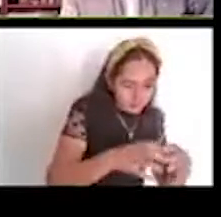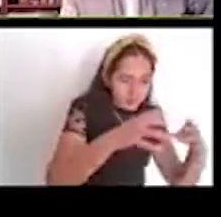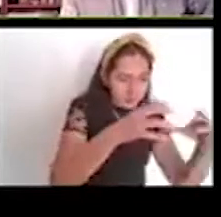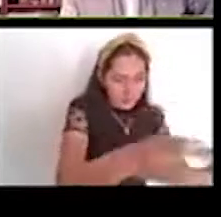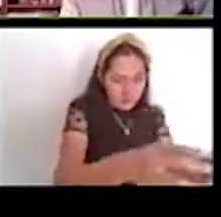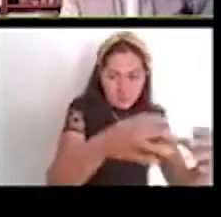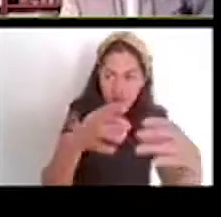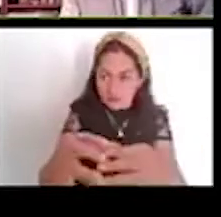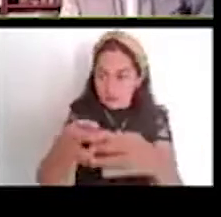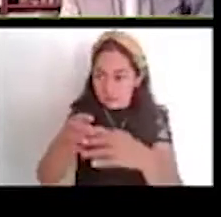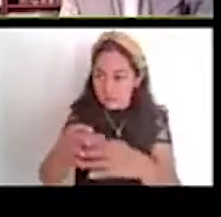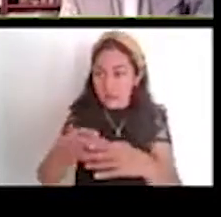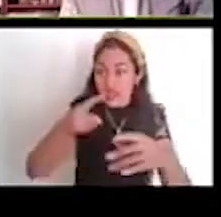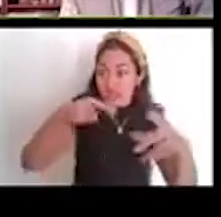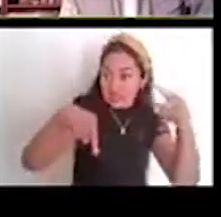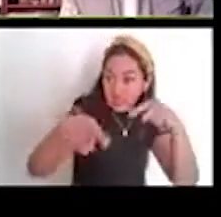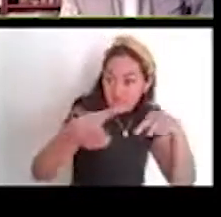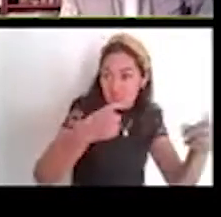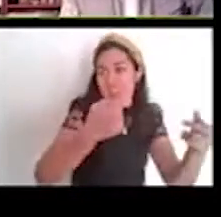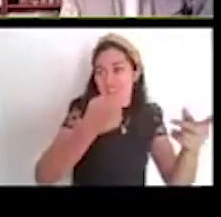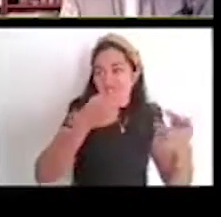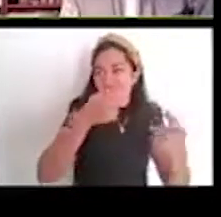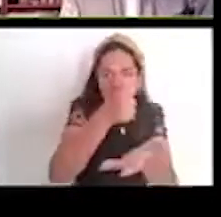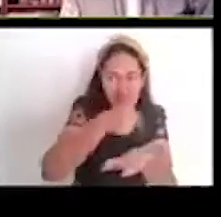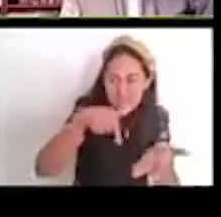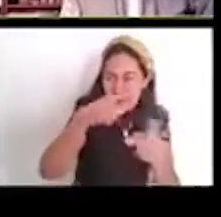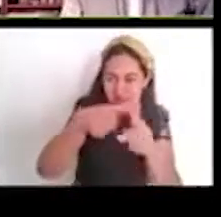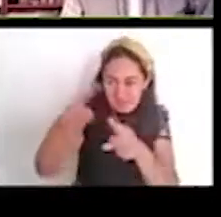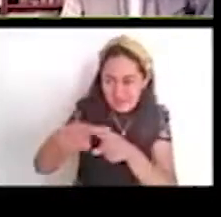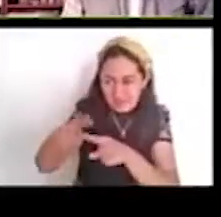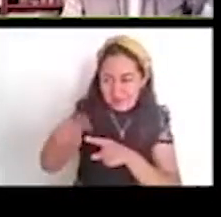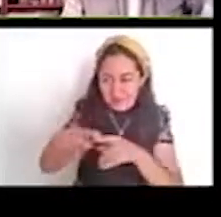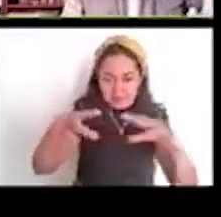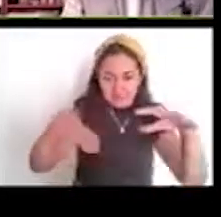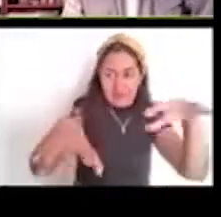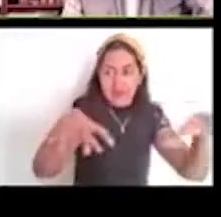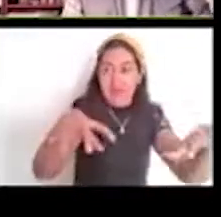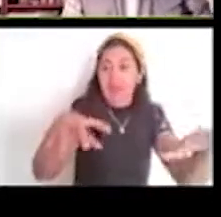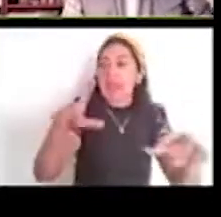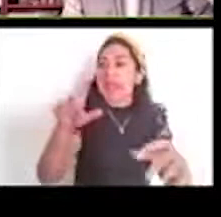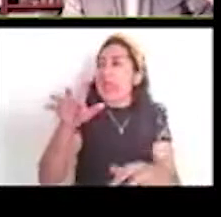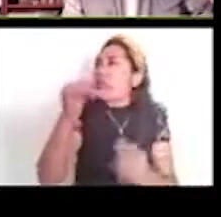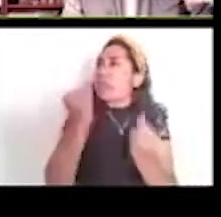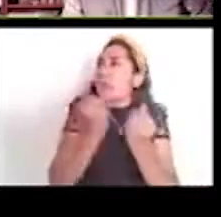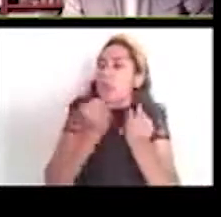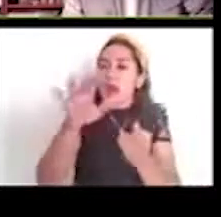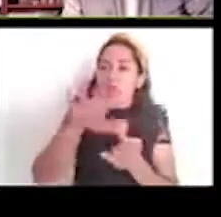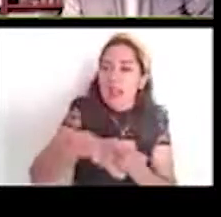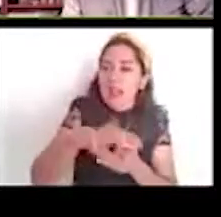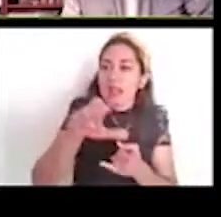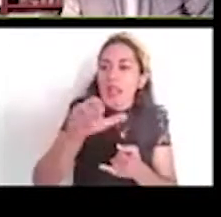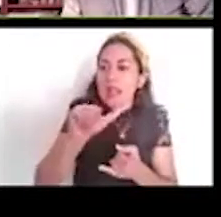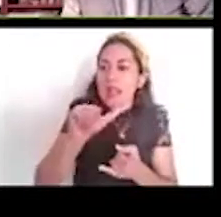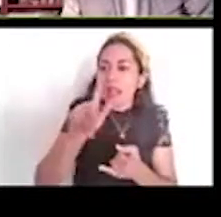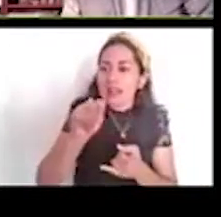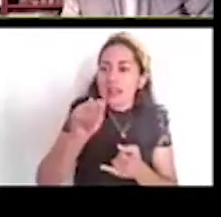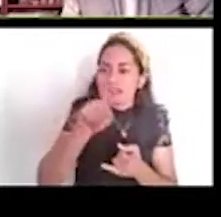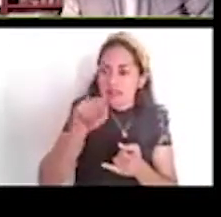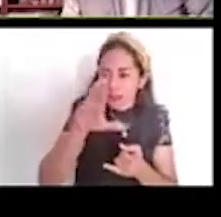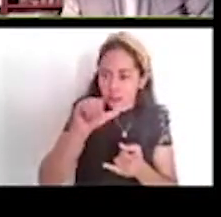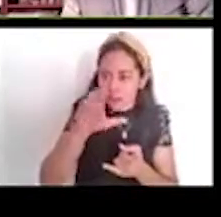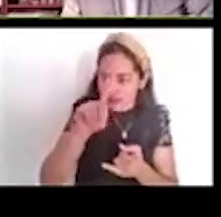autonomía sobre Azcapotzalco los ayuda también a ser reconocidos